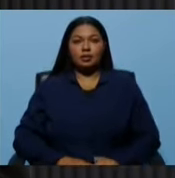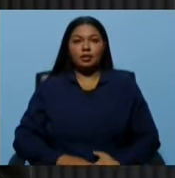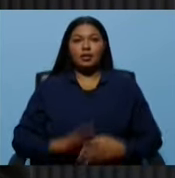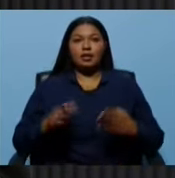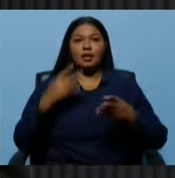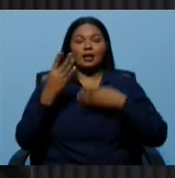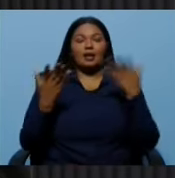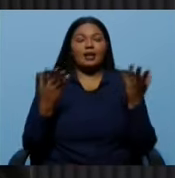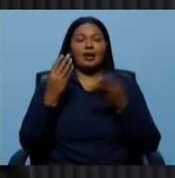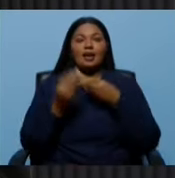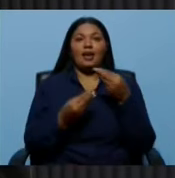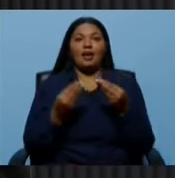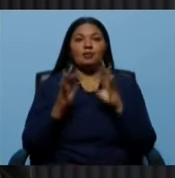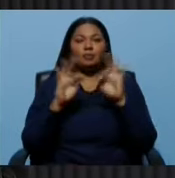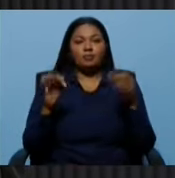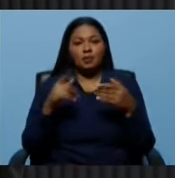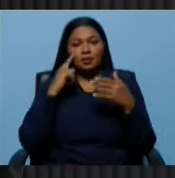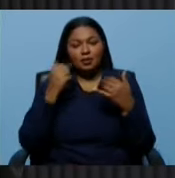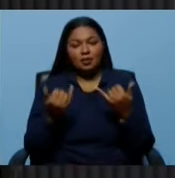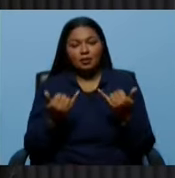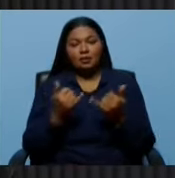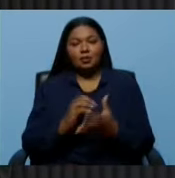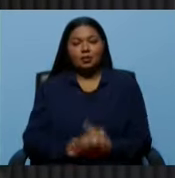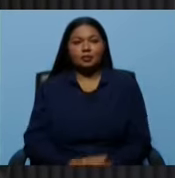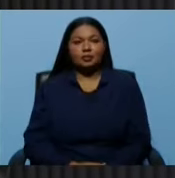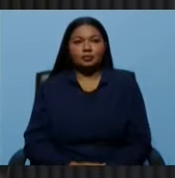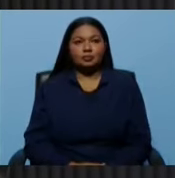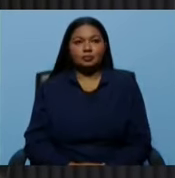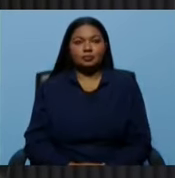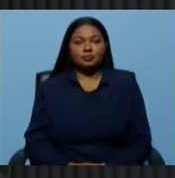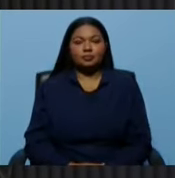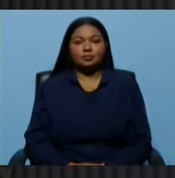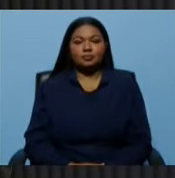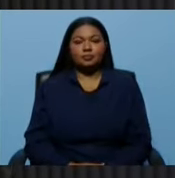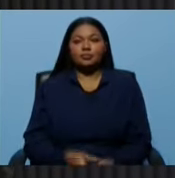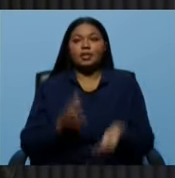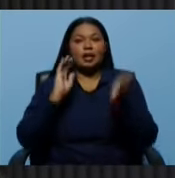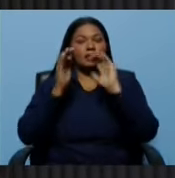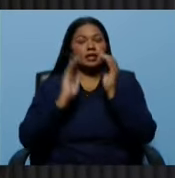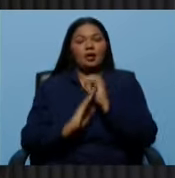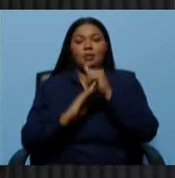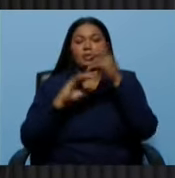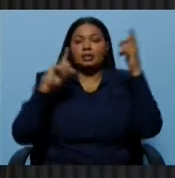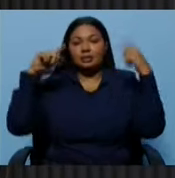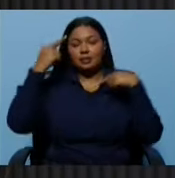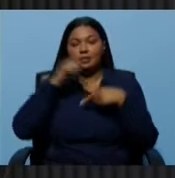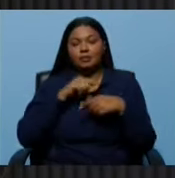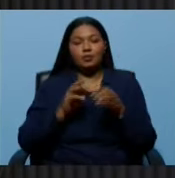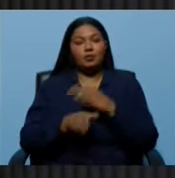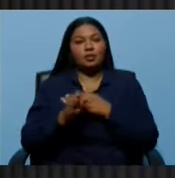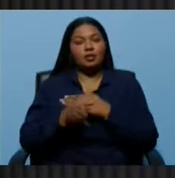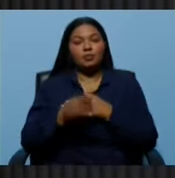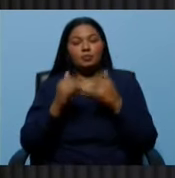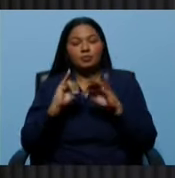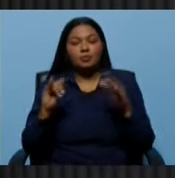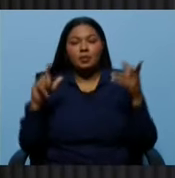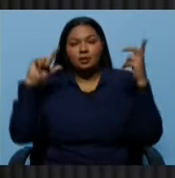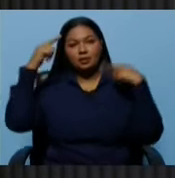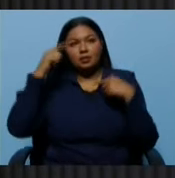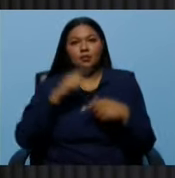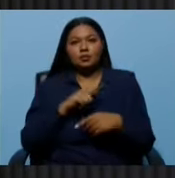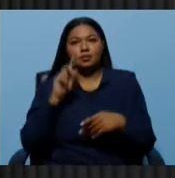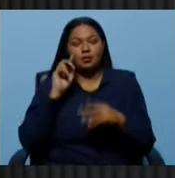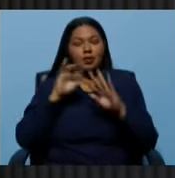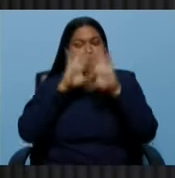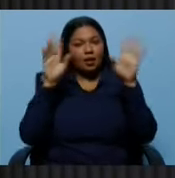ciclo histórico lo que hemos estado viviendo. Tenemos ahí la épica del comandante Chávez, la inspiración permanente del comandante Chávez, y por supuesto